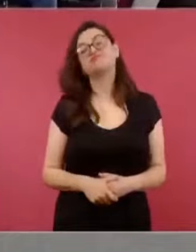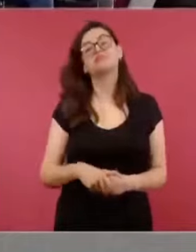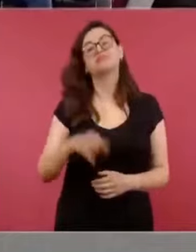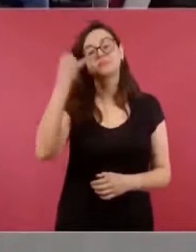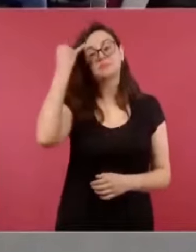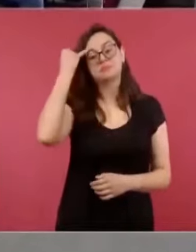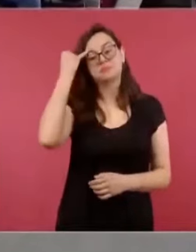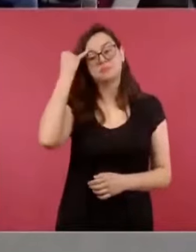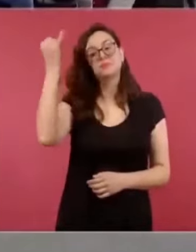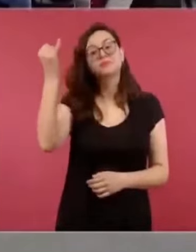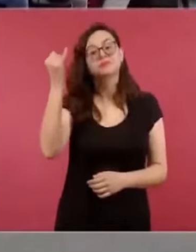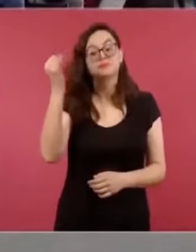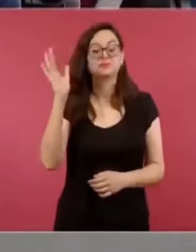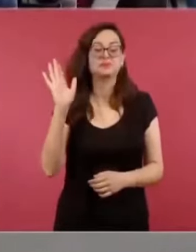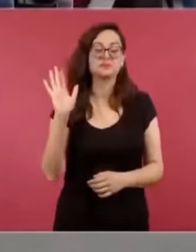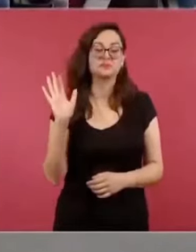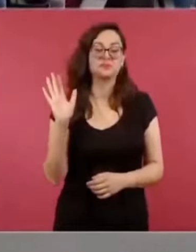ahora vamos a